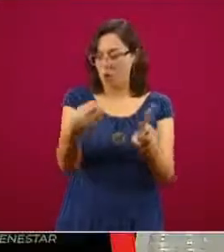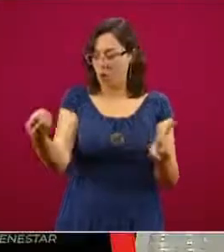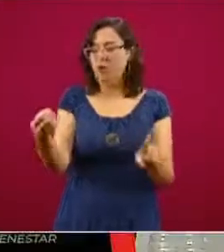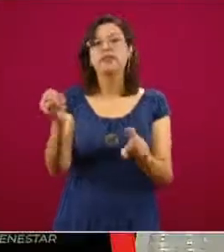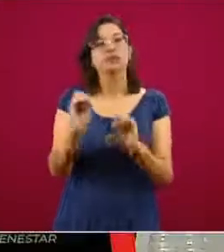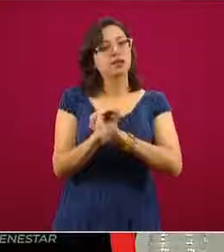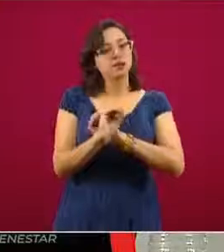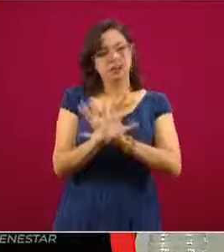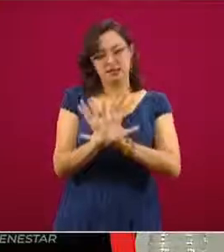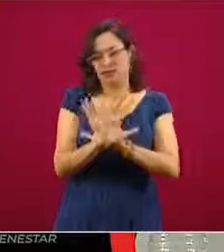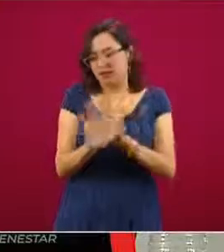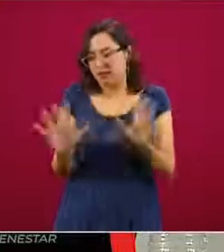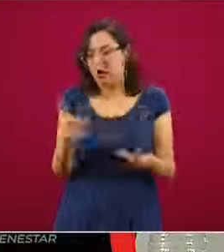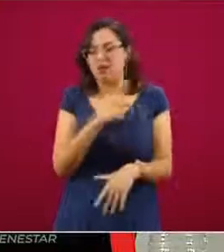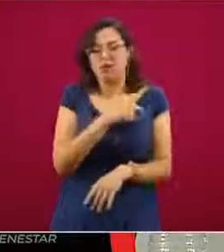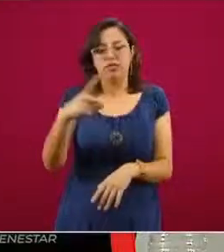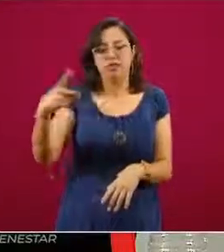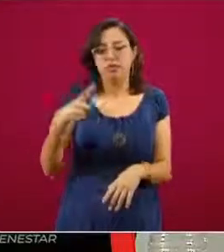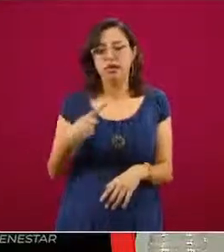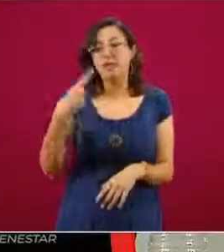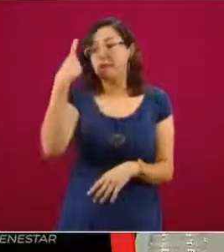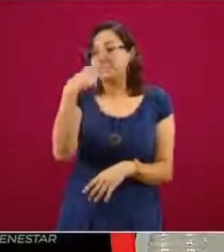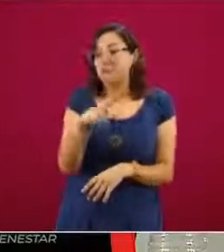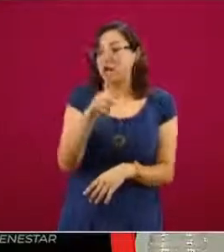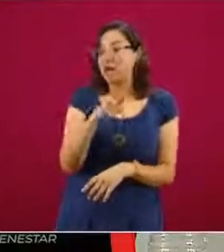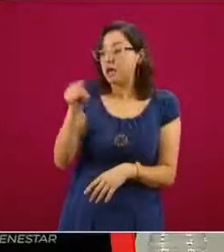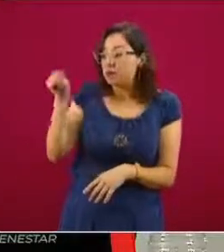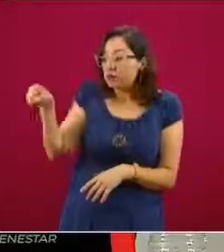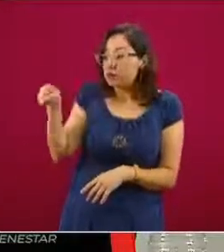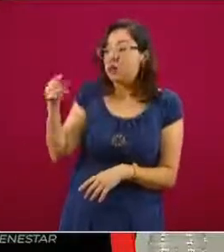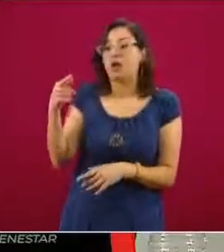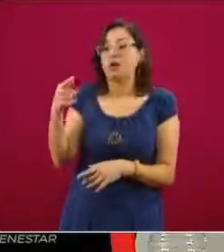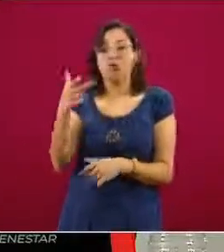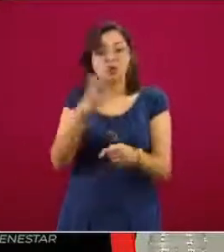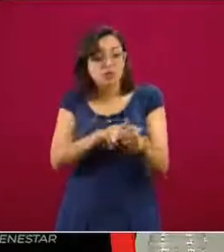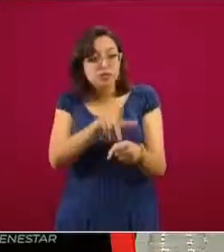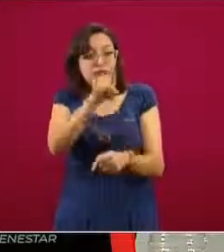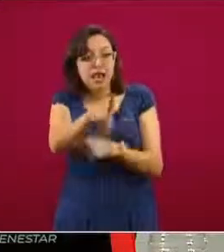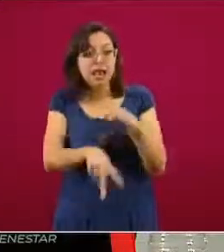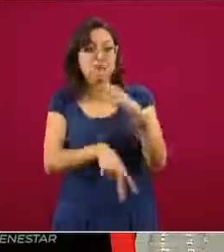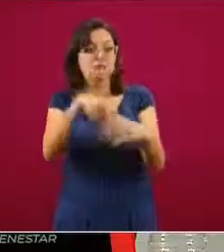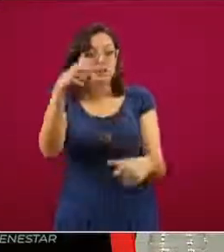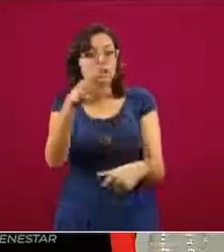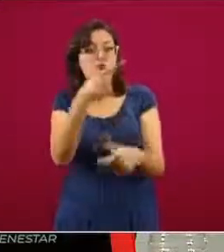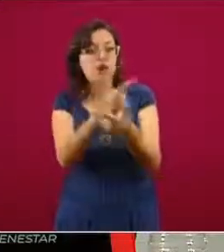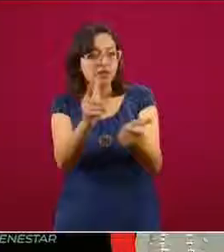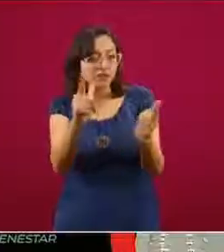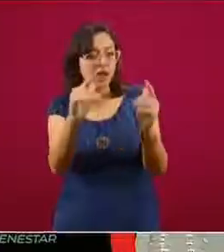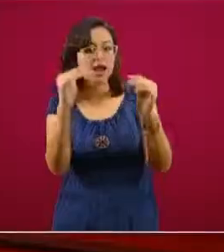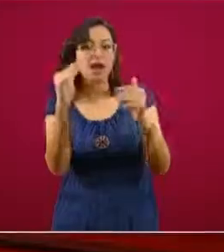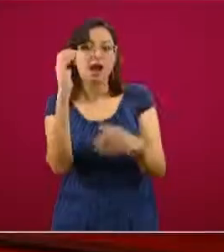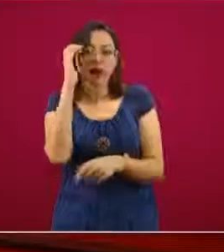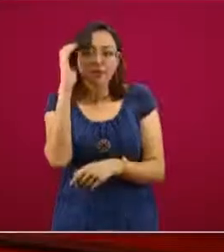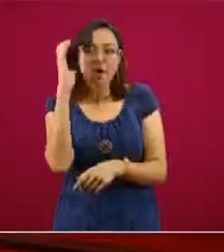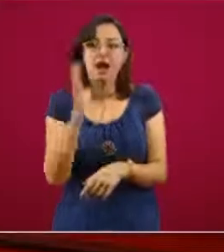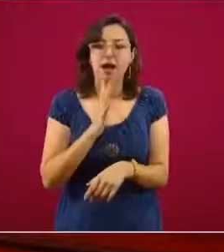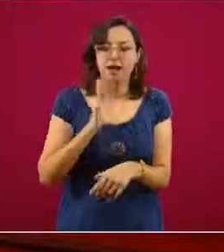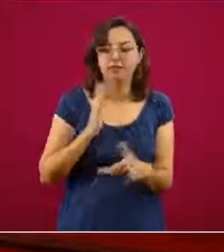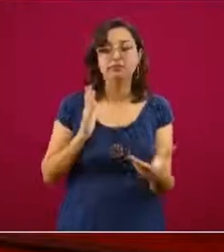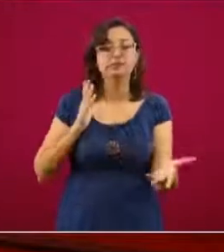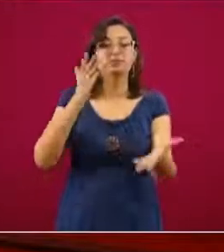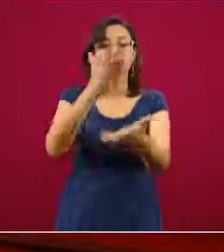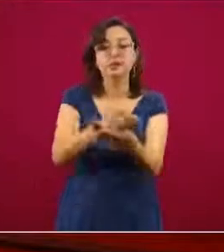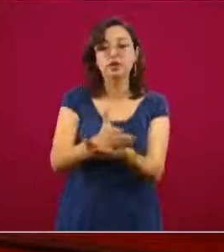luego, para que entonces acudan al lugar en donde hay disponibilidad de camas y, como bien lo decía la doctora Sheinbaum, pues